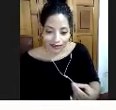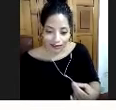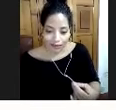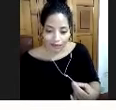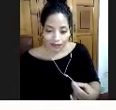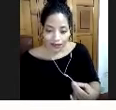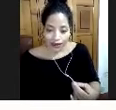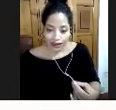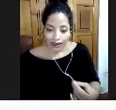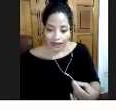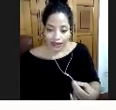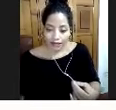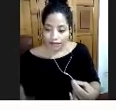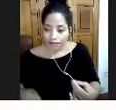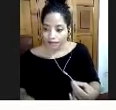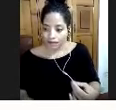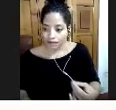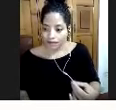la educación.